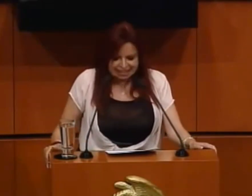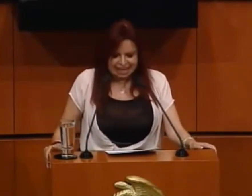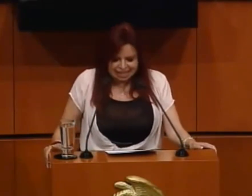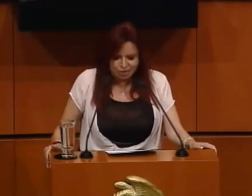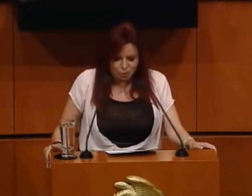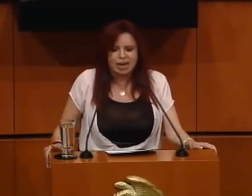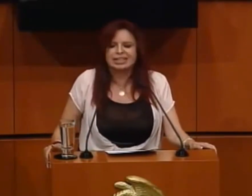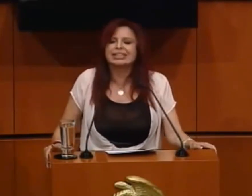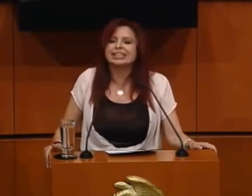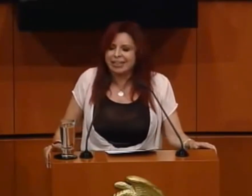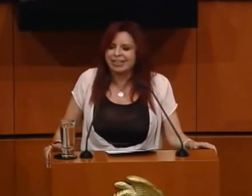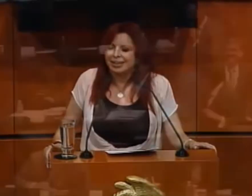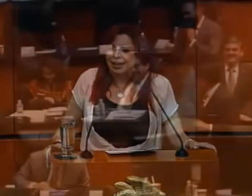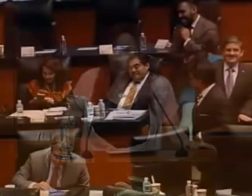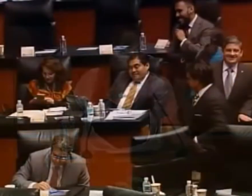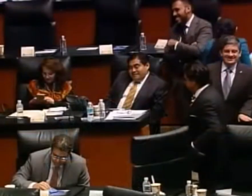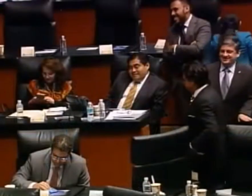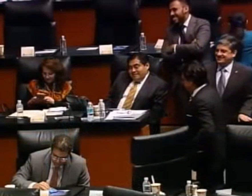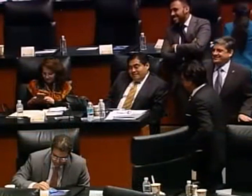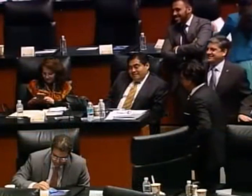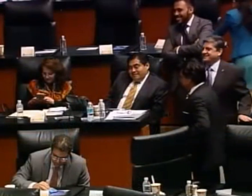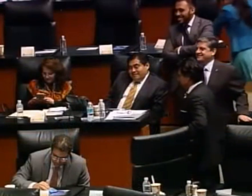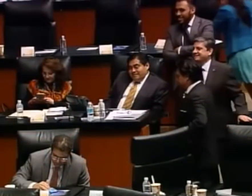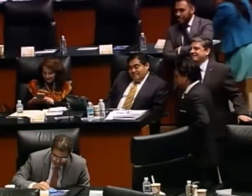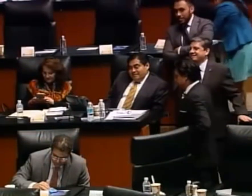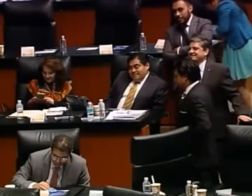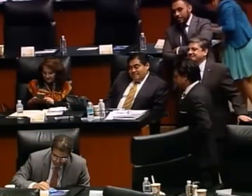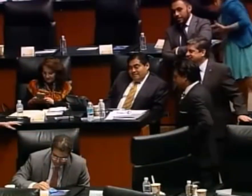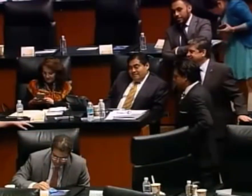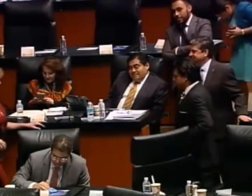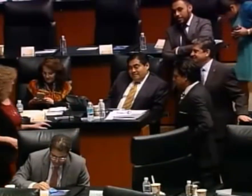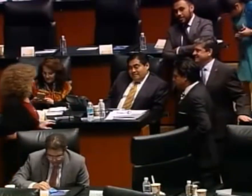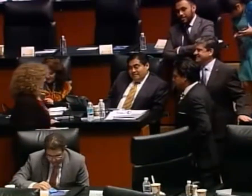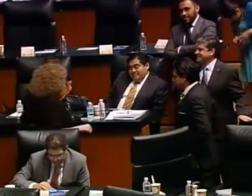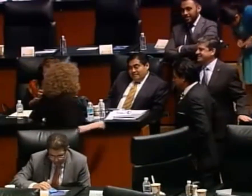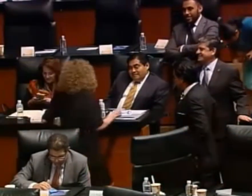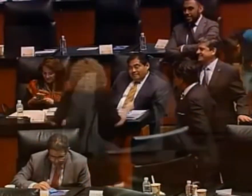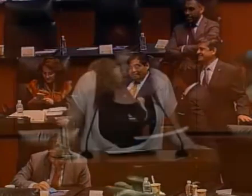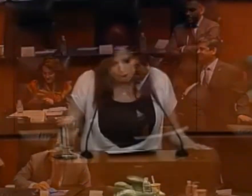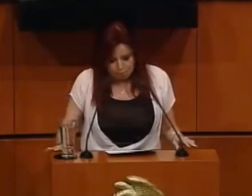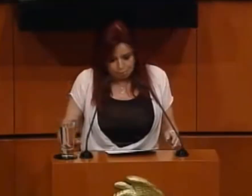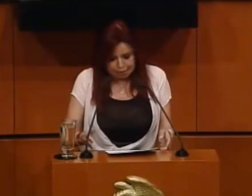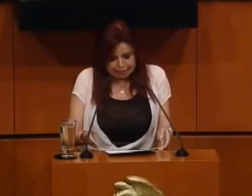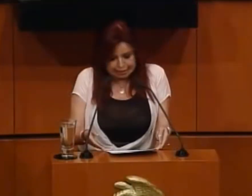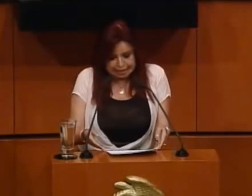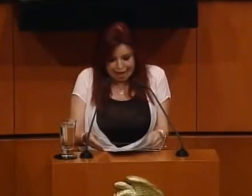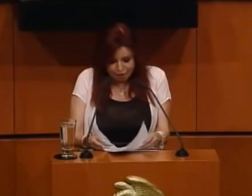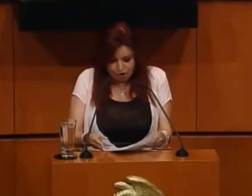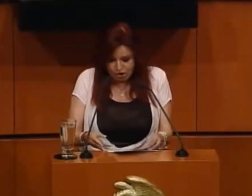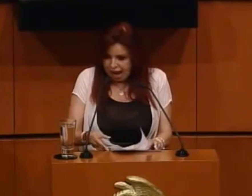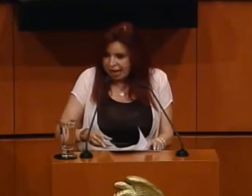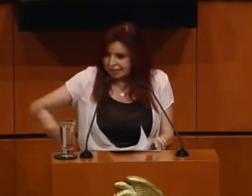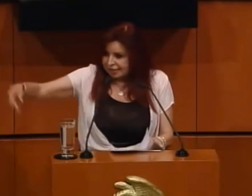hacer realidad una necesidad, una exigencia ciudadana. Y para empezar, pues que el